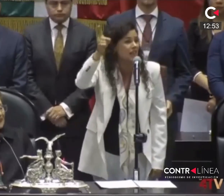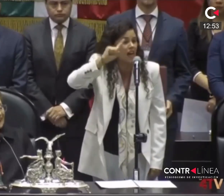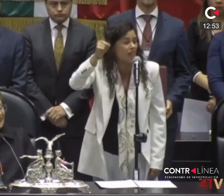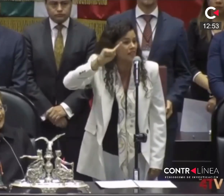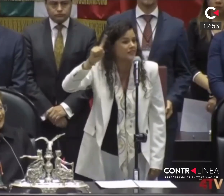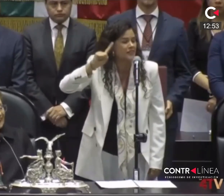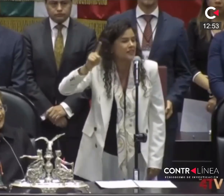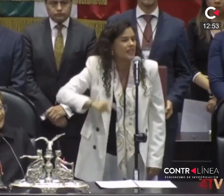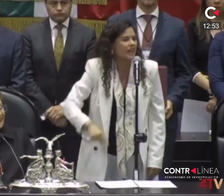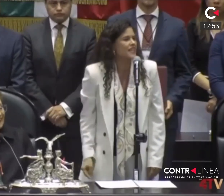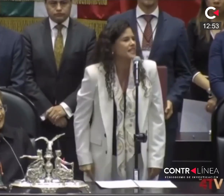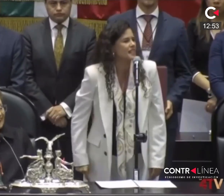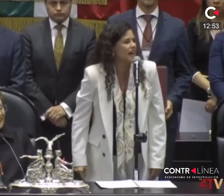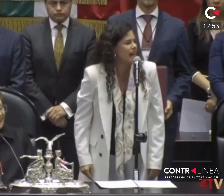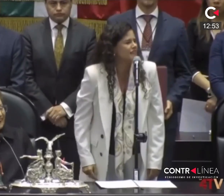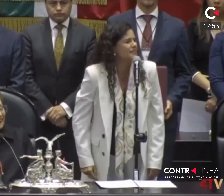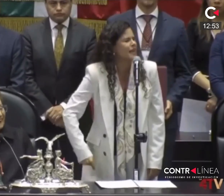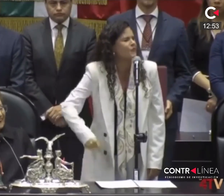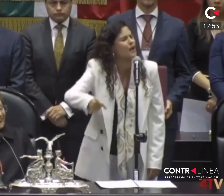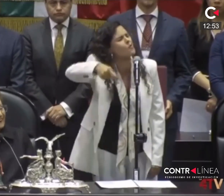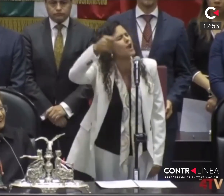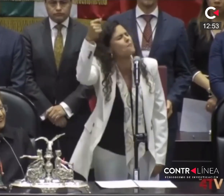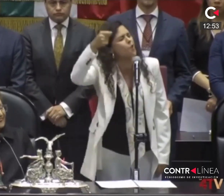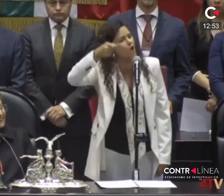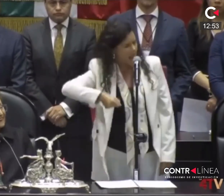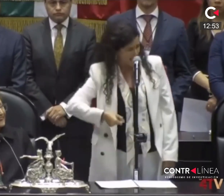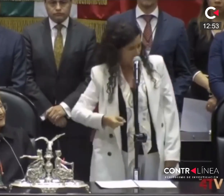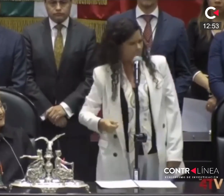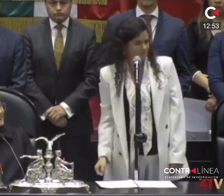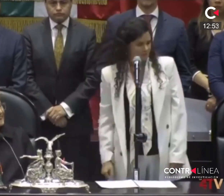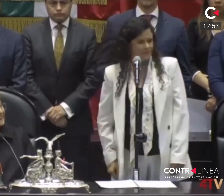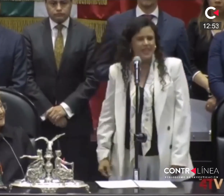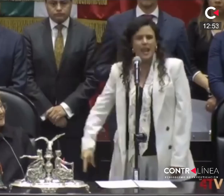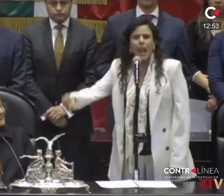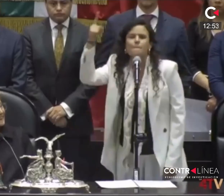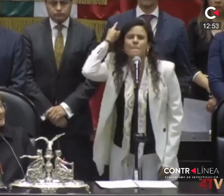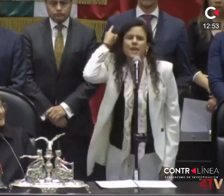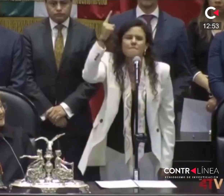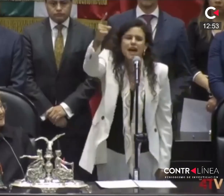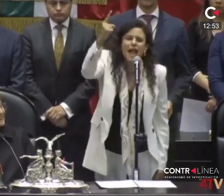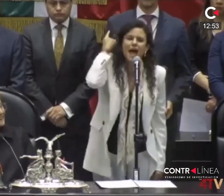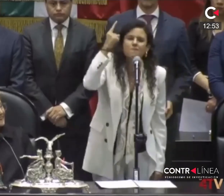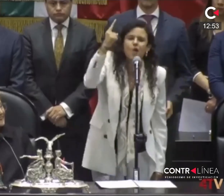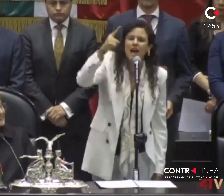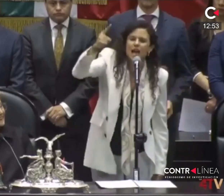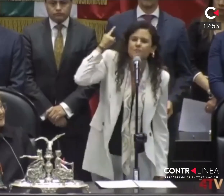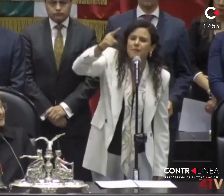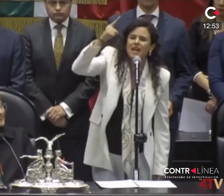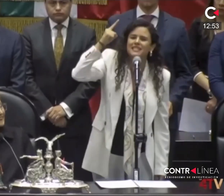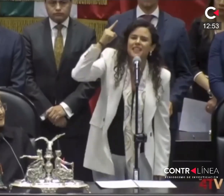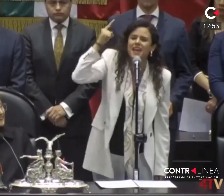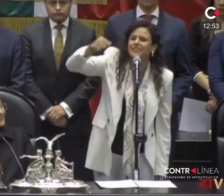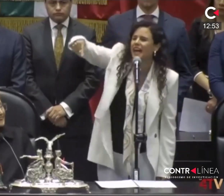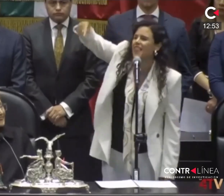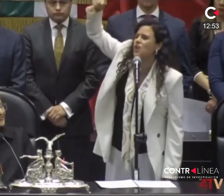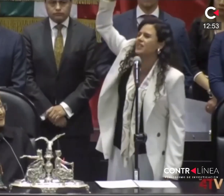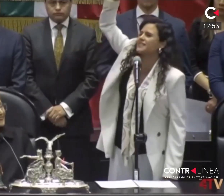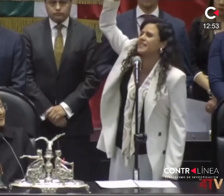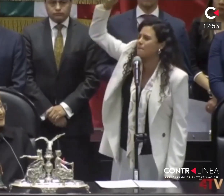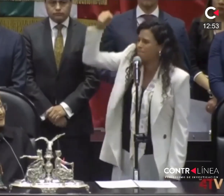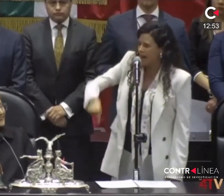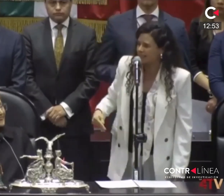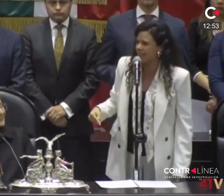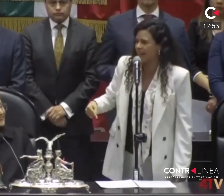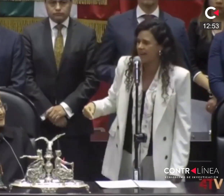una casualidad que decidieran que fuera una mujer, la primera mujer presidenta